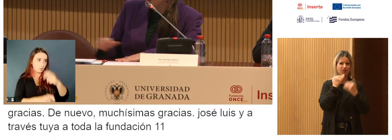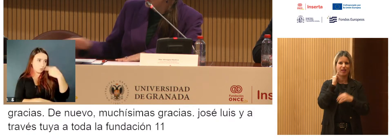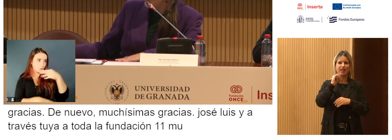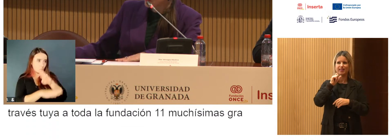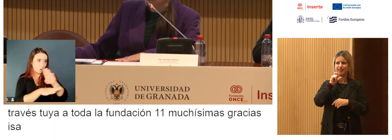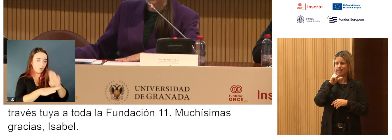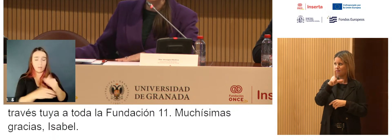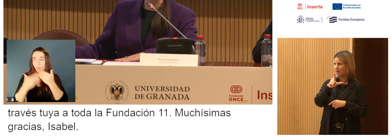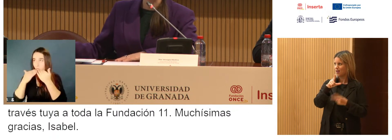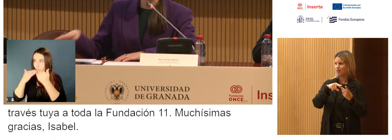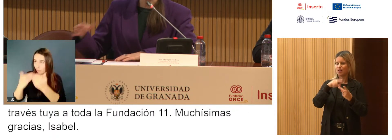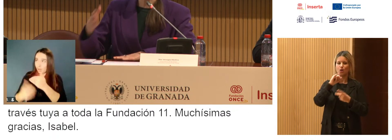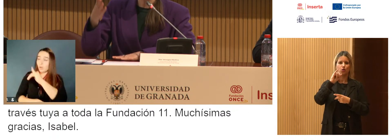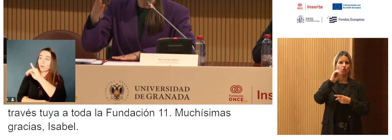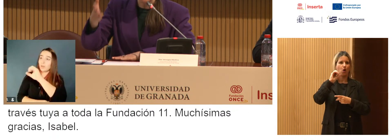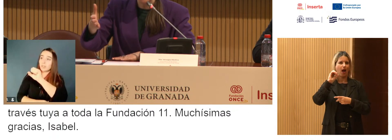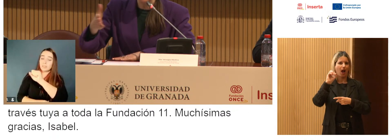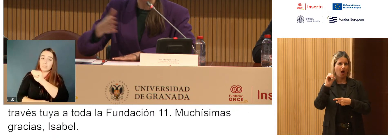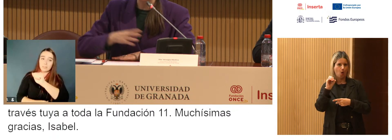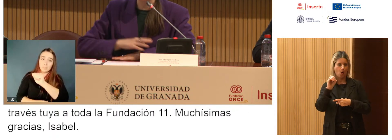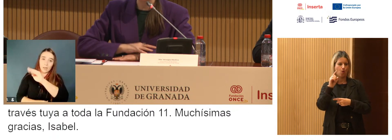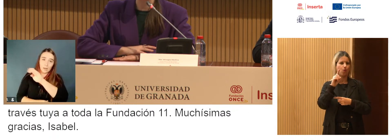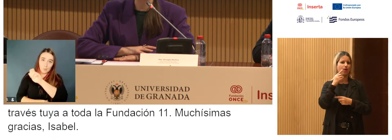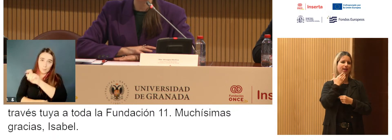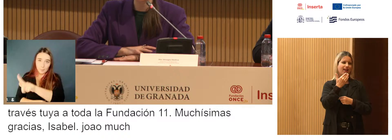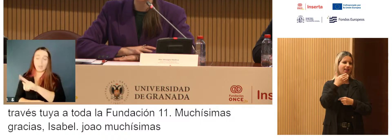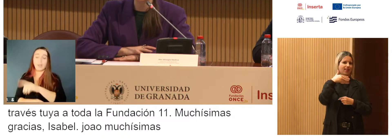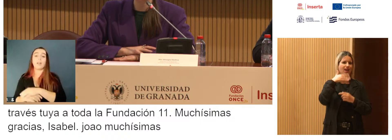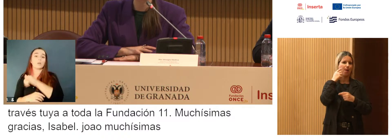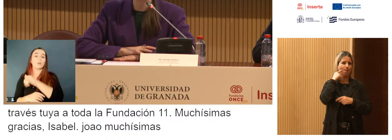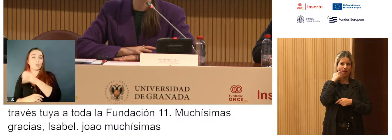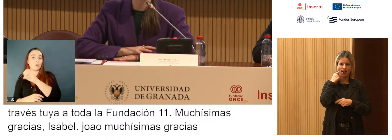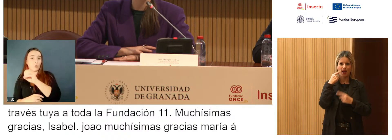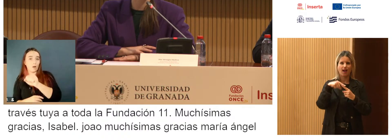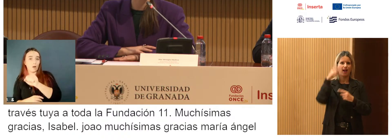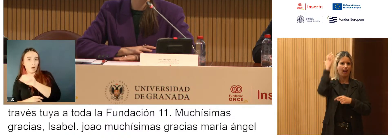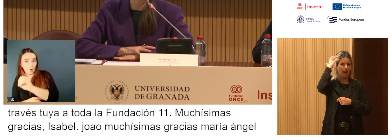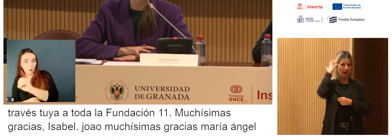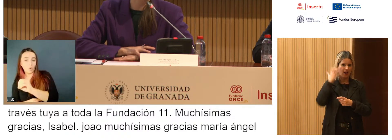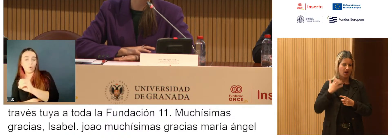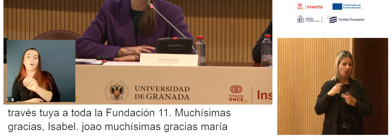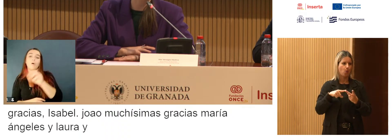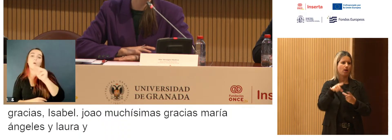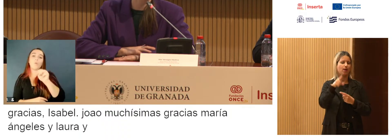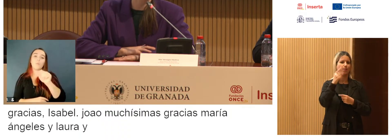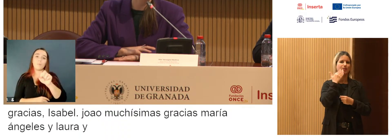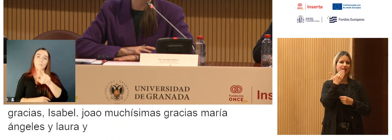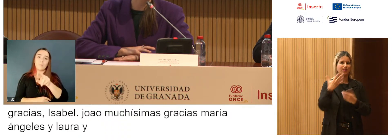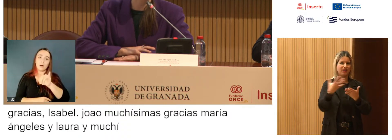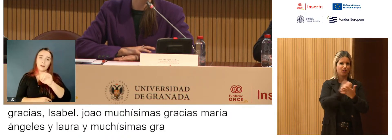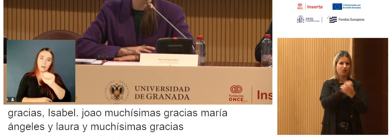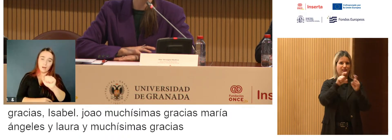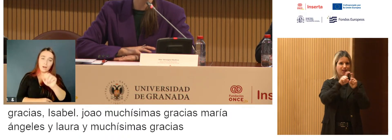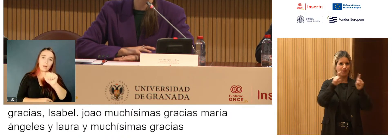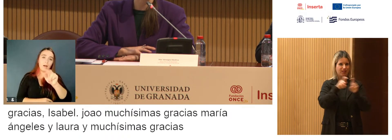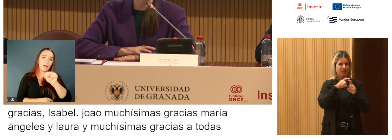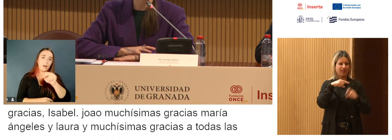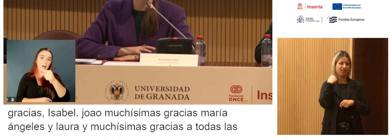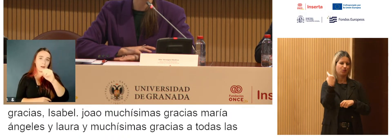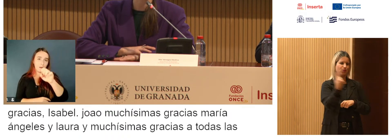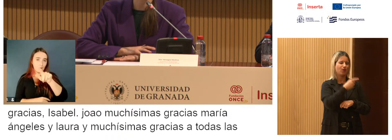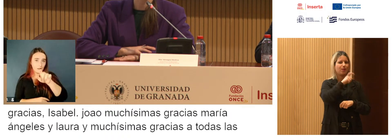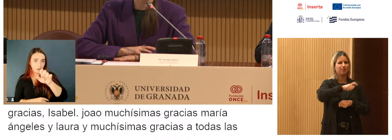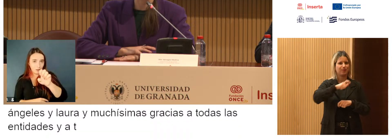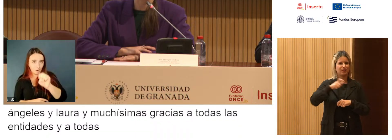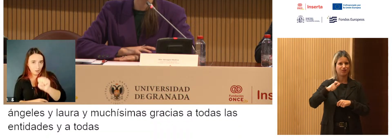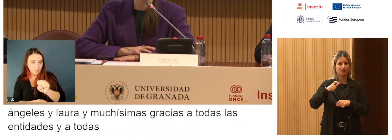Isabel, Joao. Muchísimas gracias, María Ángeles y Laura. Y muchísimas gracias a todas las entidades y a todas las